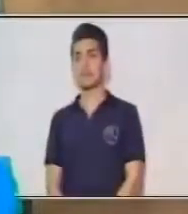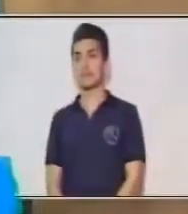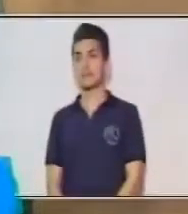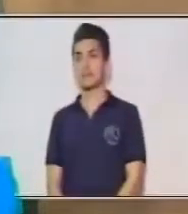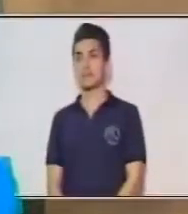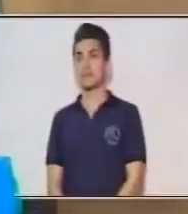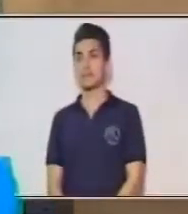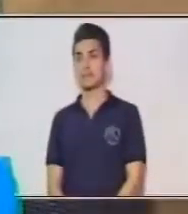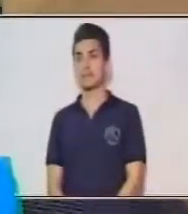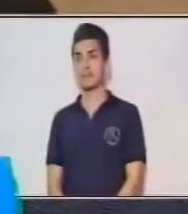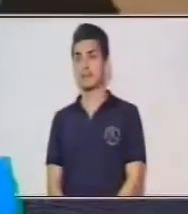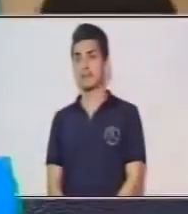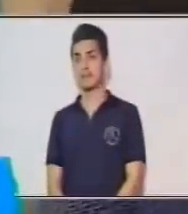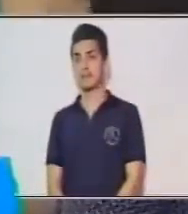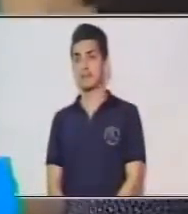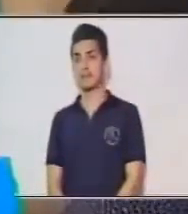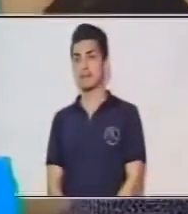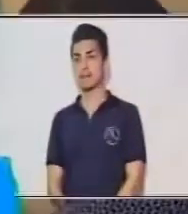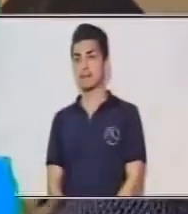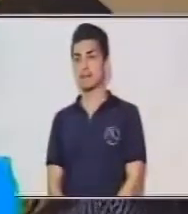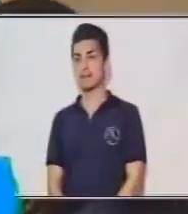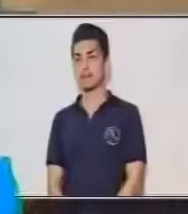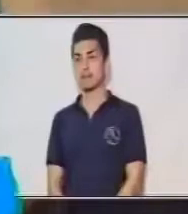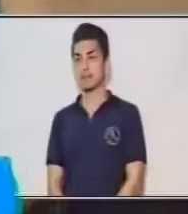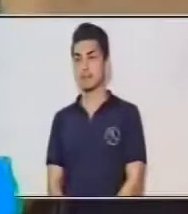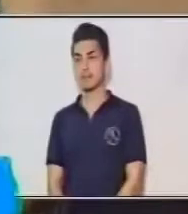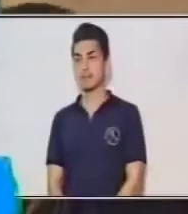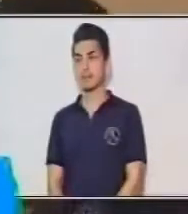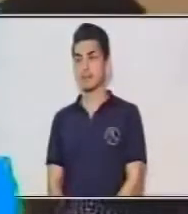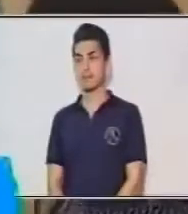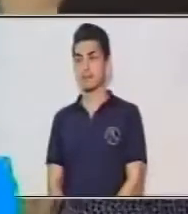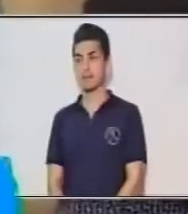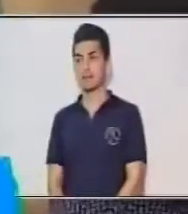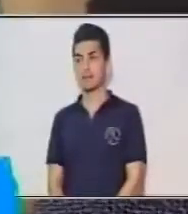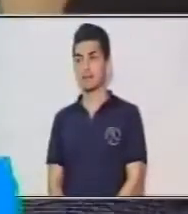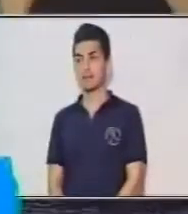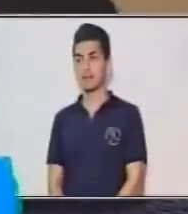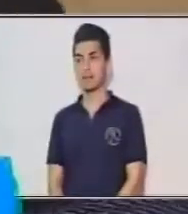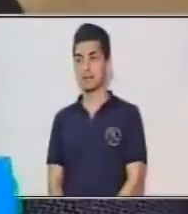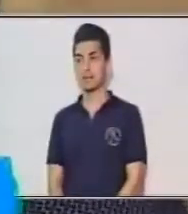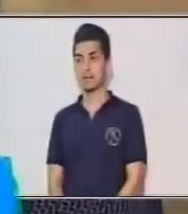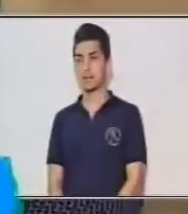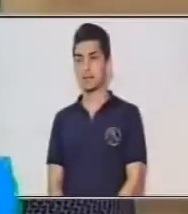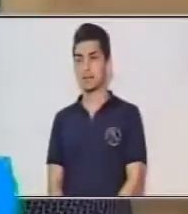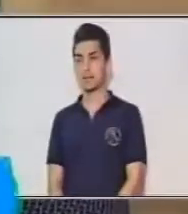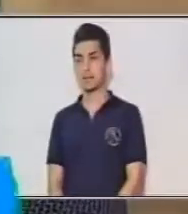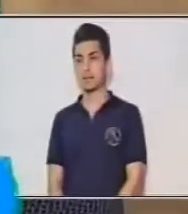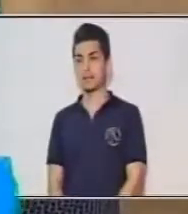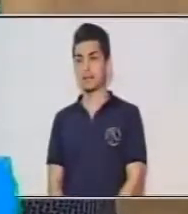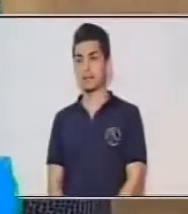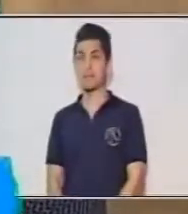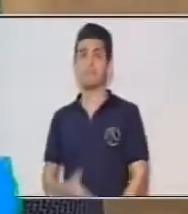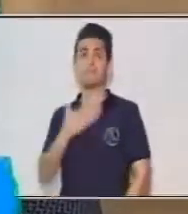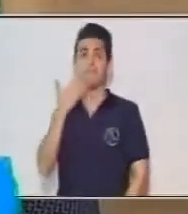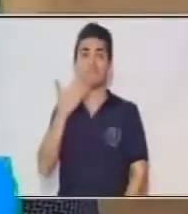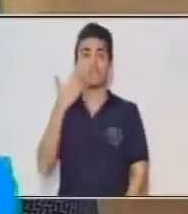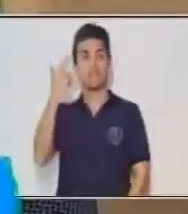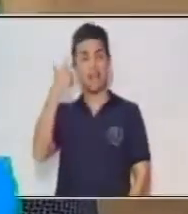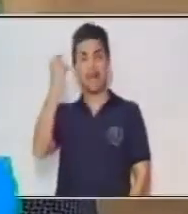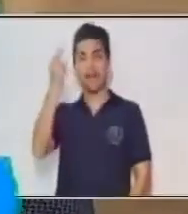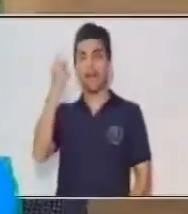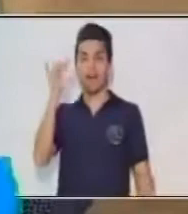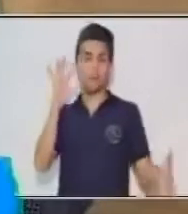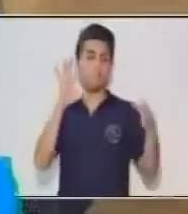de esta manera, en la cual nos facilitará el aprendizaje. ¿Te